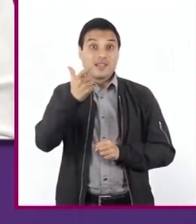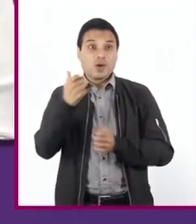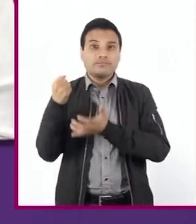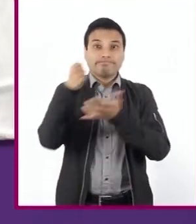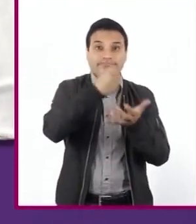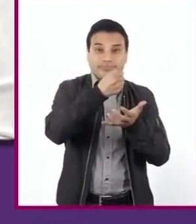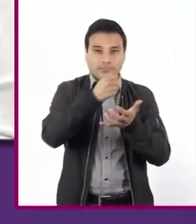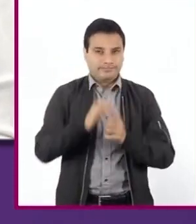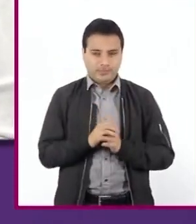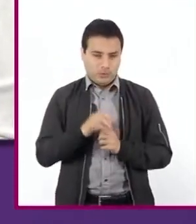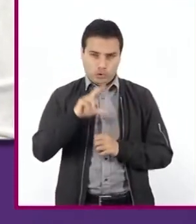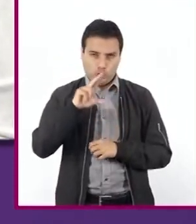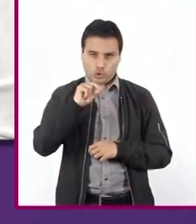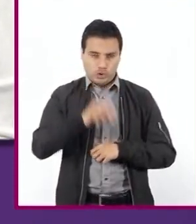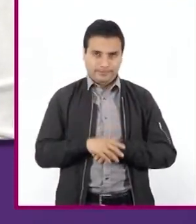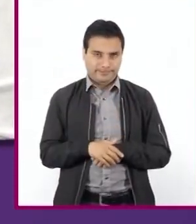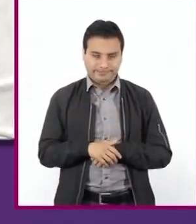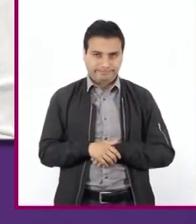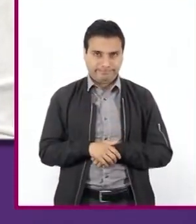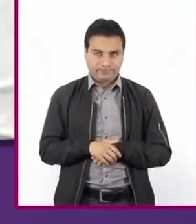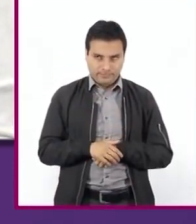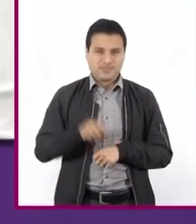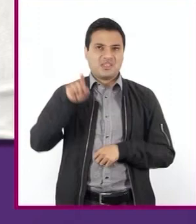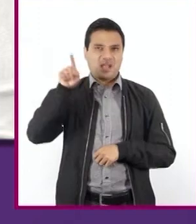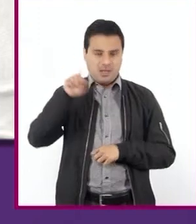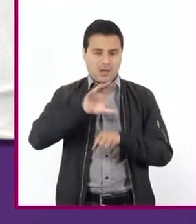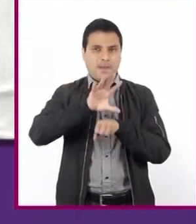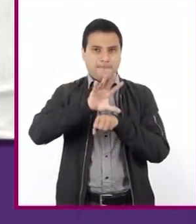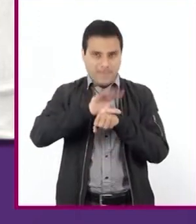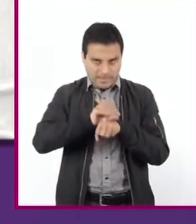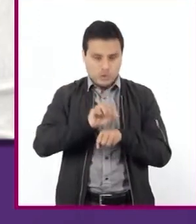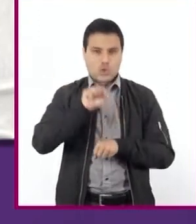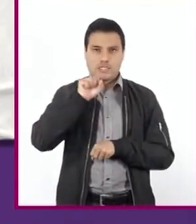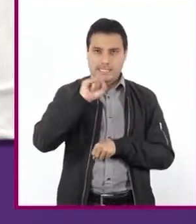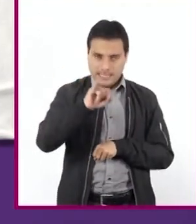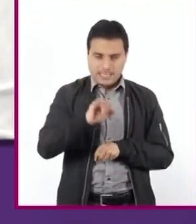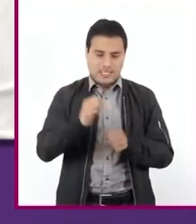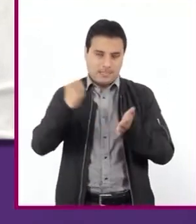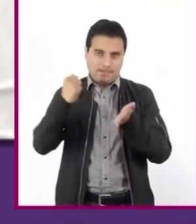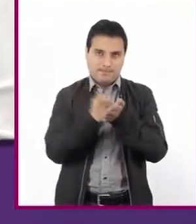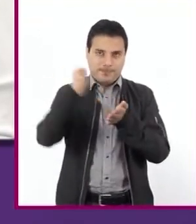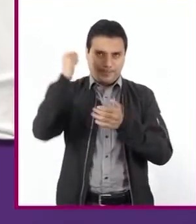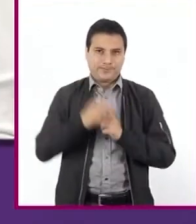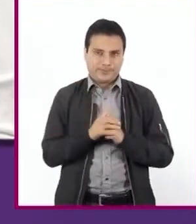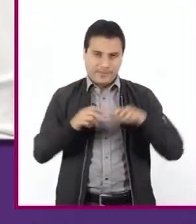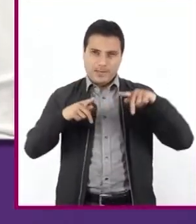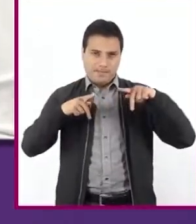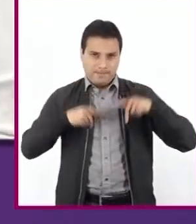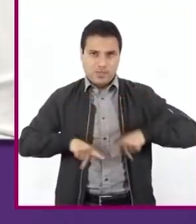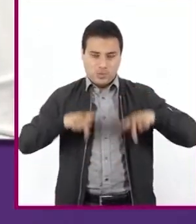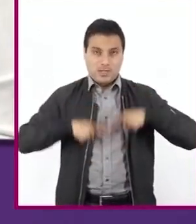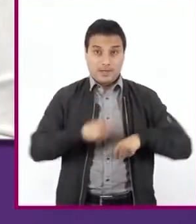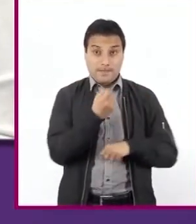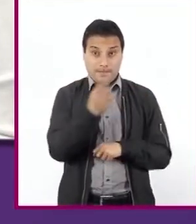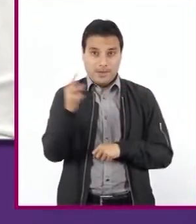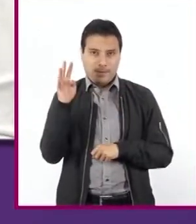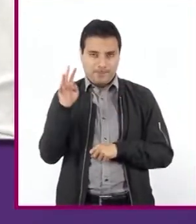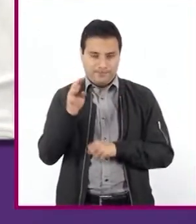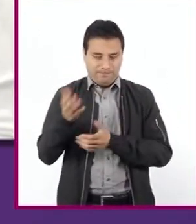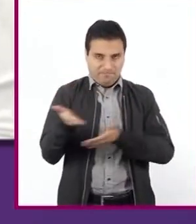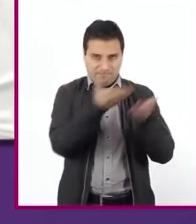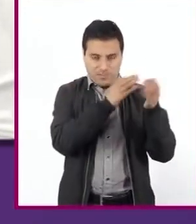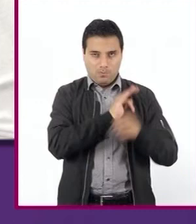expediciones de conquista, sí que las autoriza, firma capitulaciones con los particulares, pero a la vez